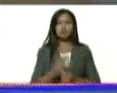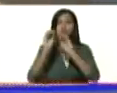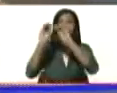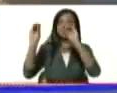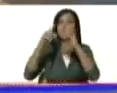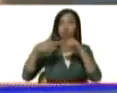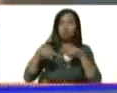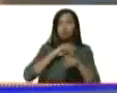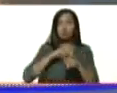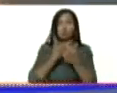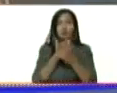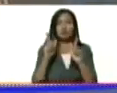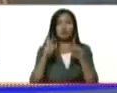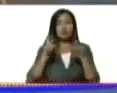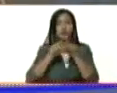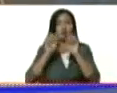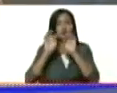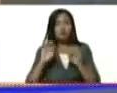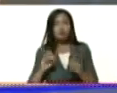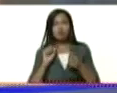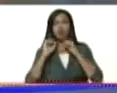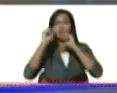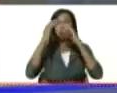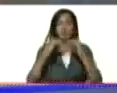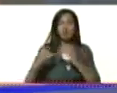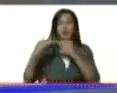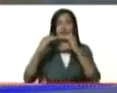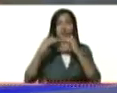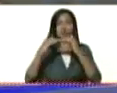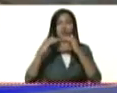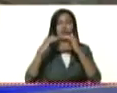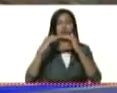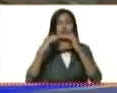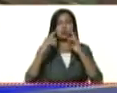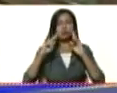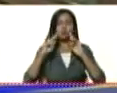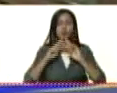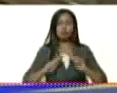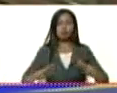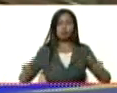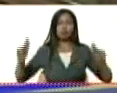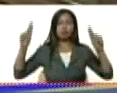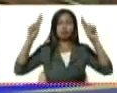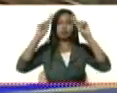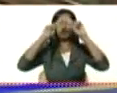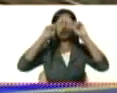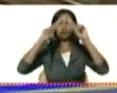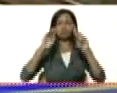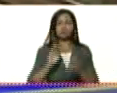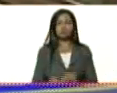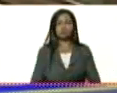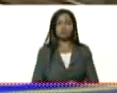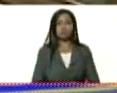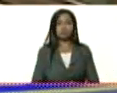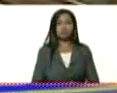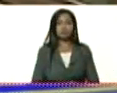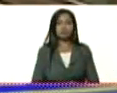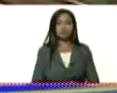Llamaba a nuestro libertador lograr el equilibrio del universo. El equilibrio del universo.